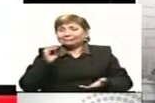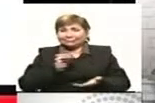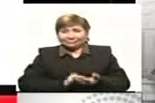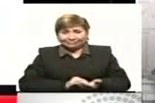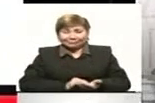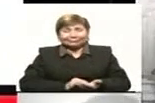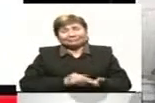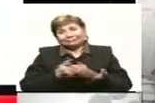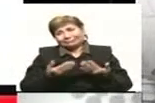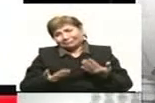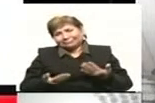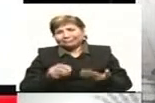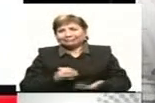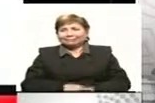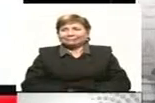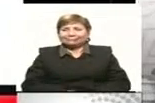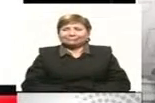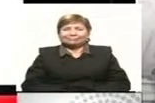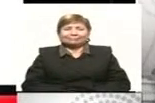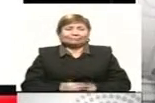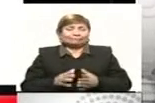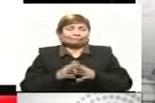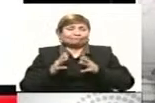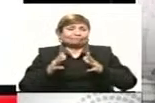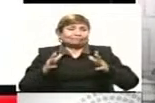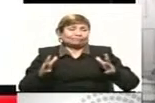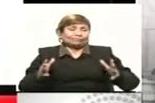sale una cantidad muy grande,